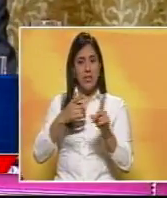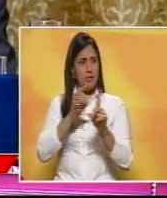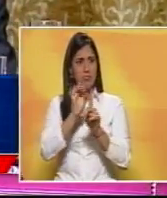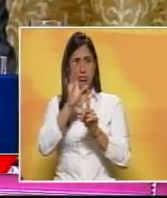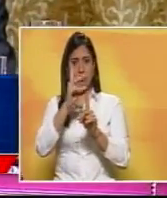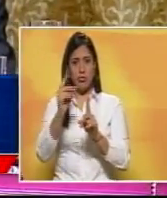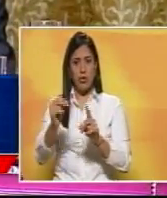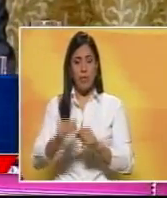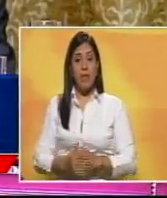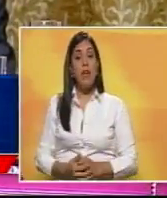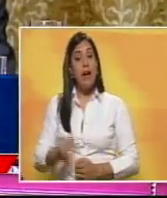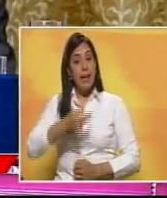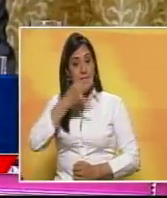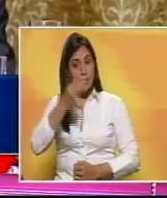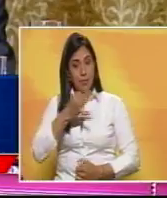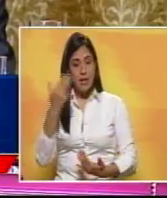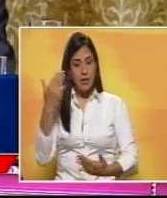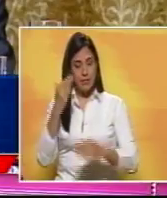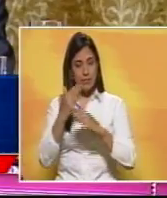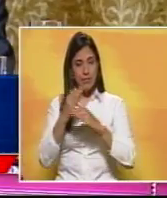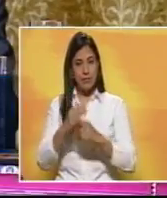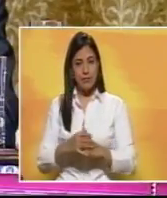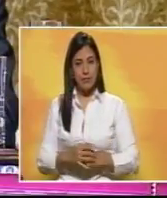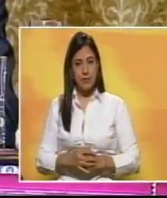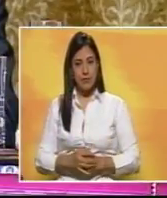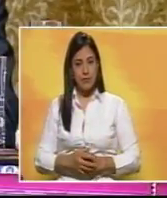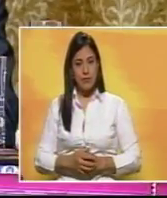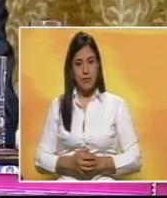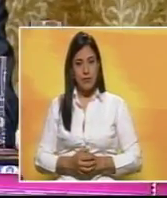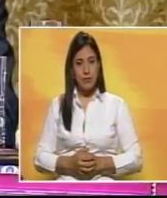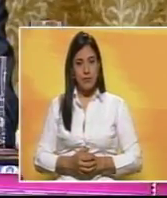presidente. Los detalles en breve, no se aparten, ya volvemos.